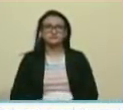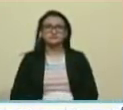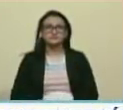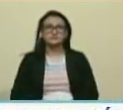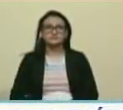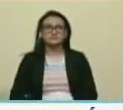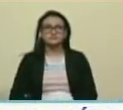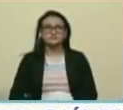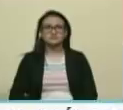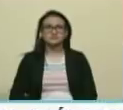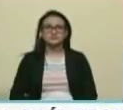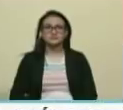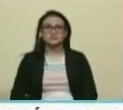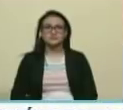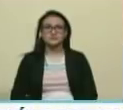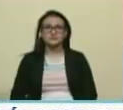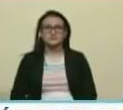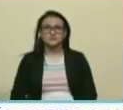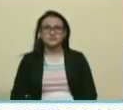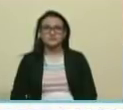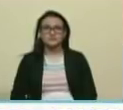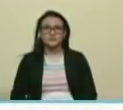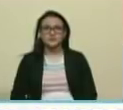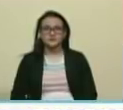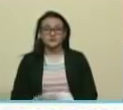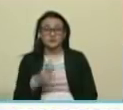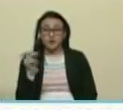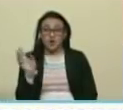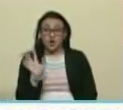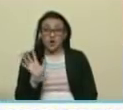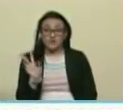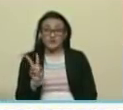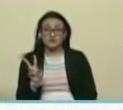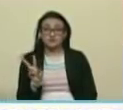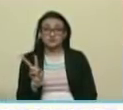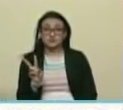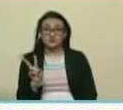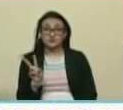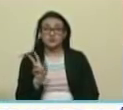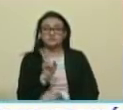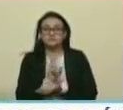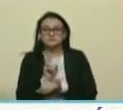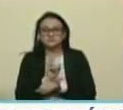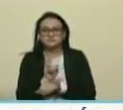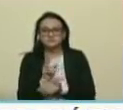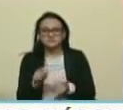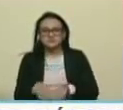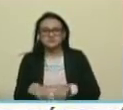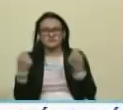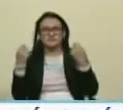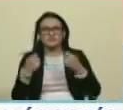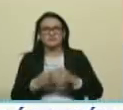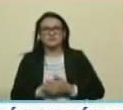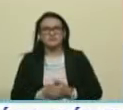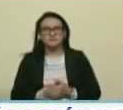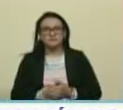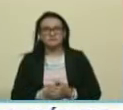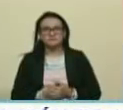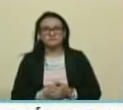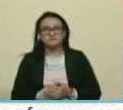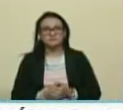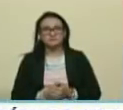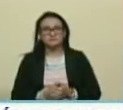No es Venezuela quien ha utilizado la violencia como forma